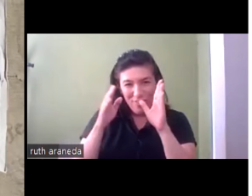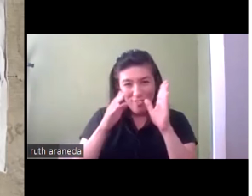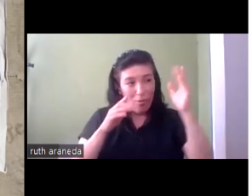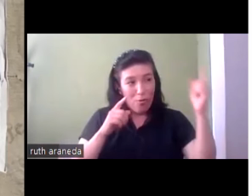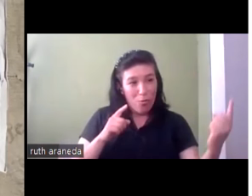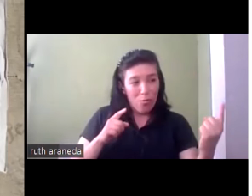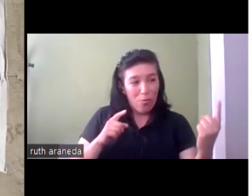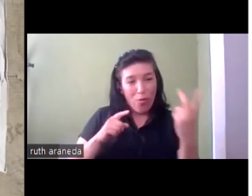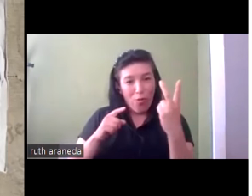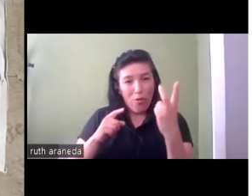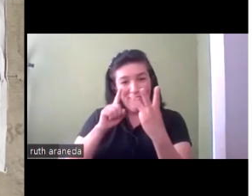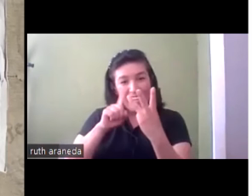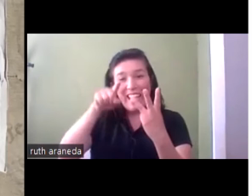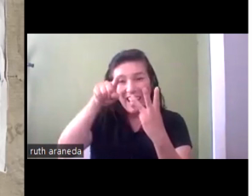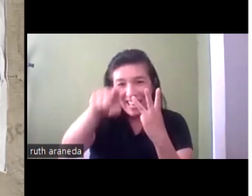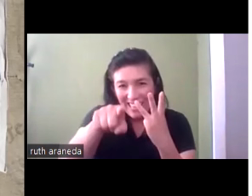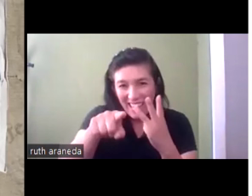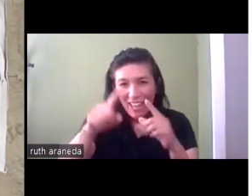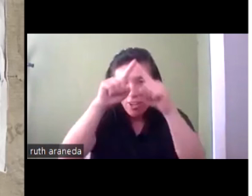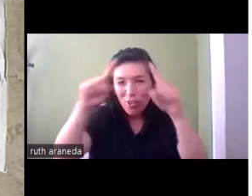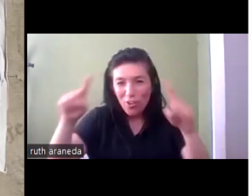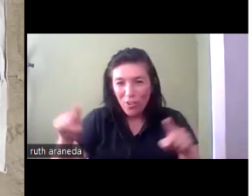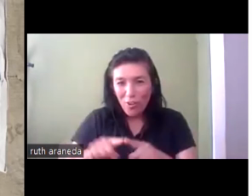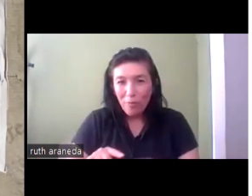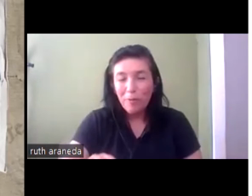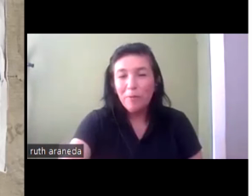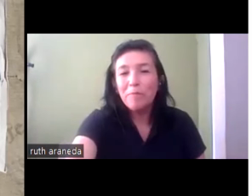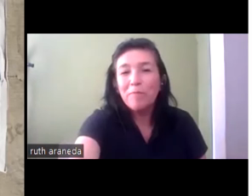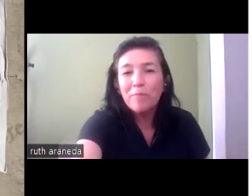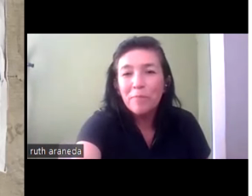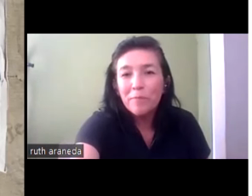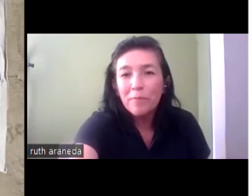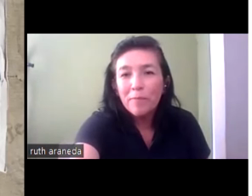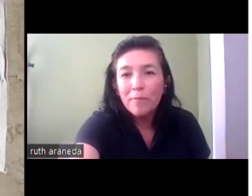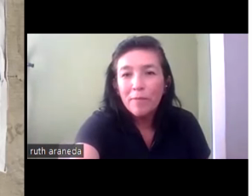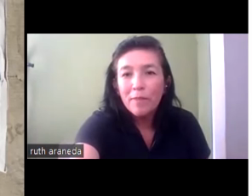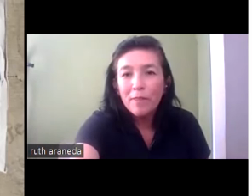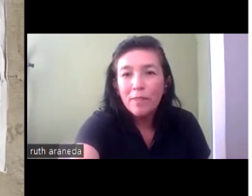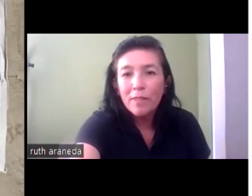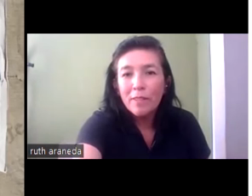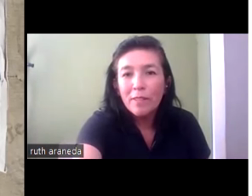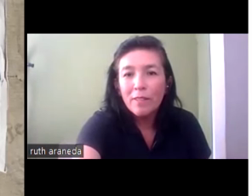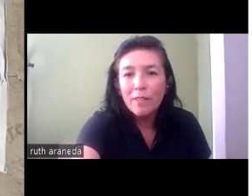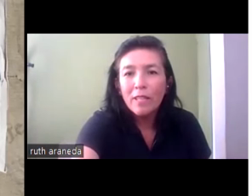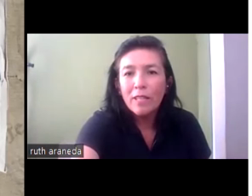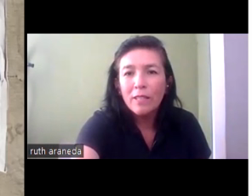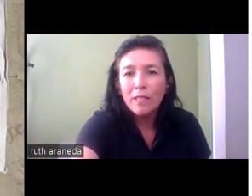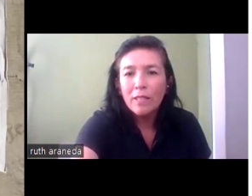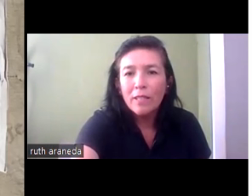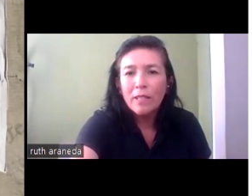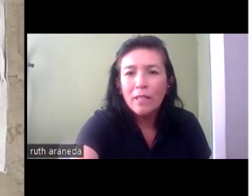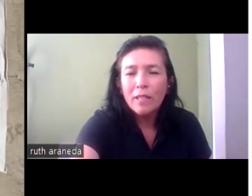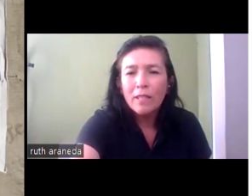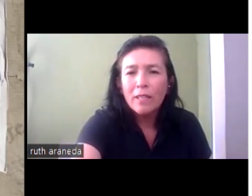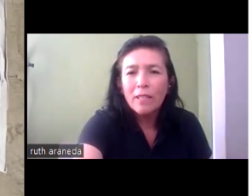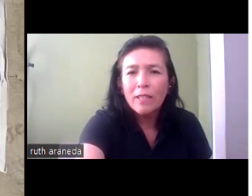¿ya? Particularmente este patrón decorativo rombonileta es súper significativo para la época porque plasma